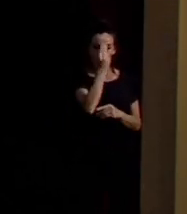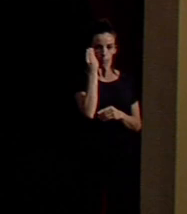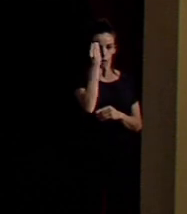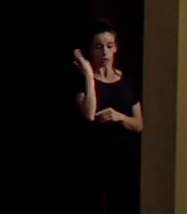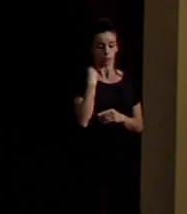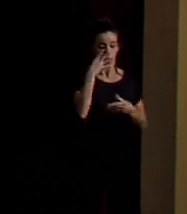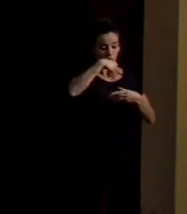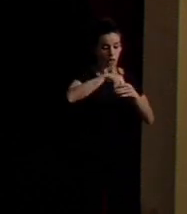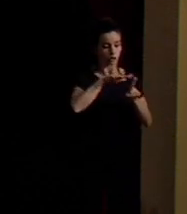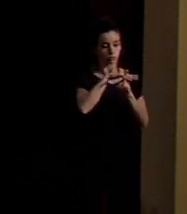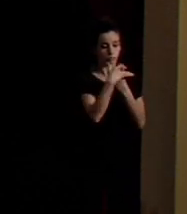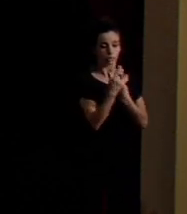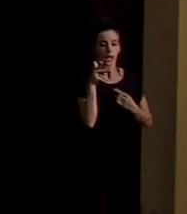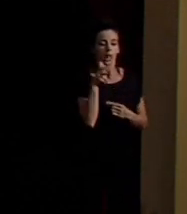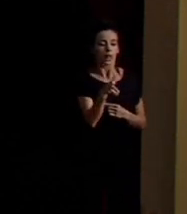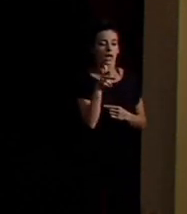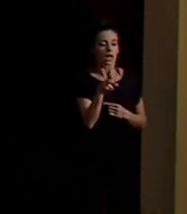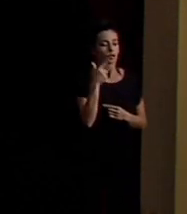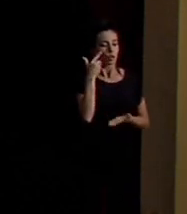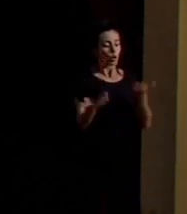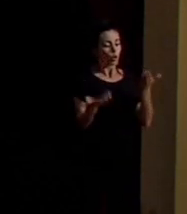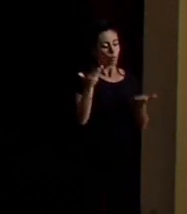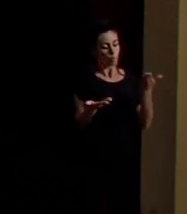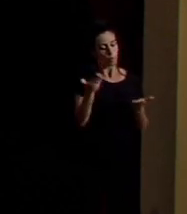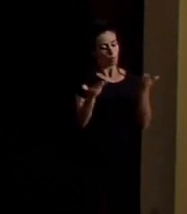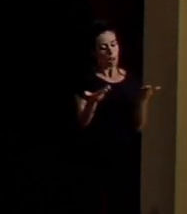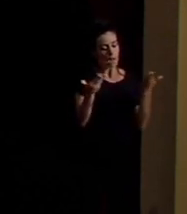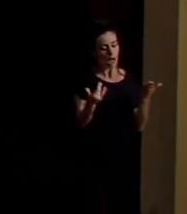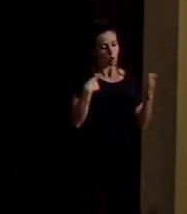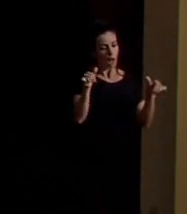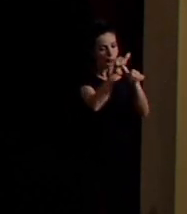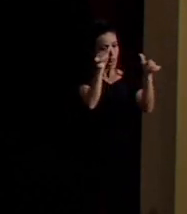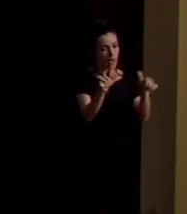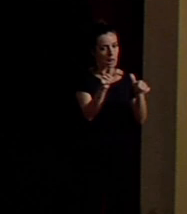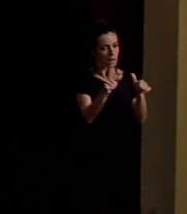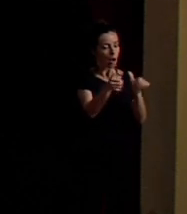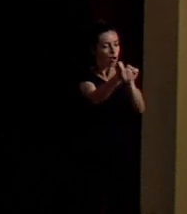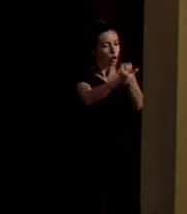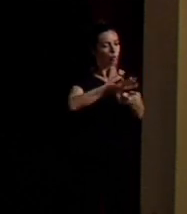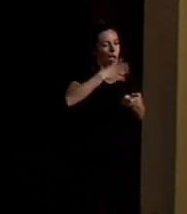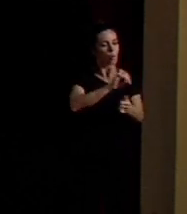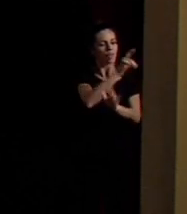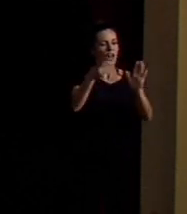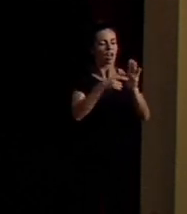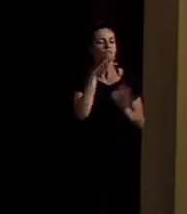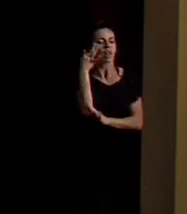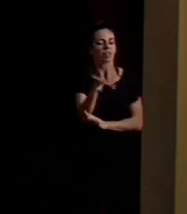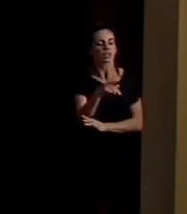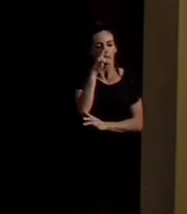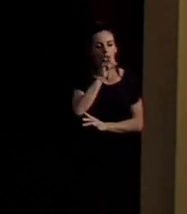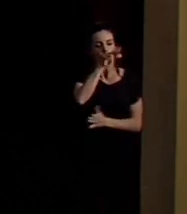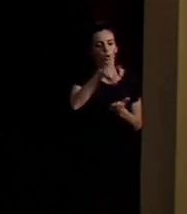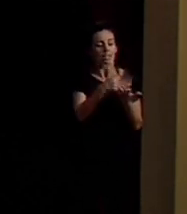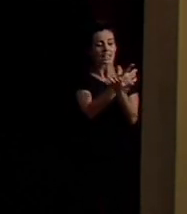del contexto, ¿no? Del derecho comparado, creo que una buena referencia puede ser la ley francesa del 2016, que desde su